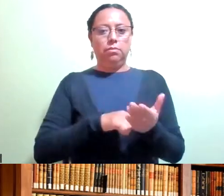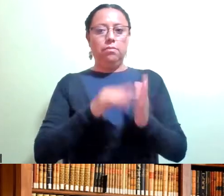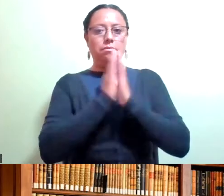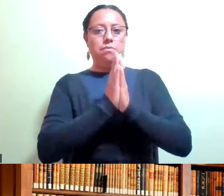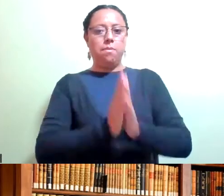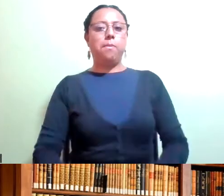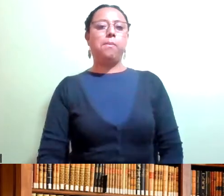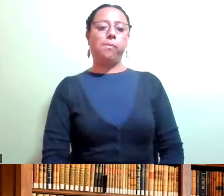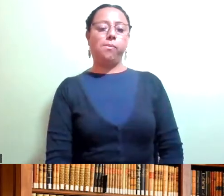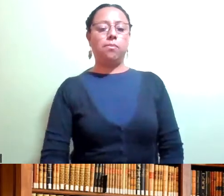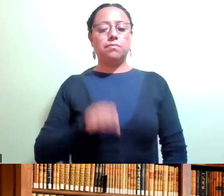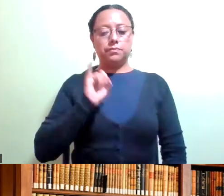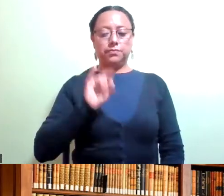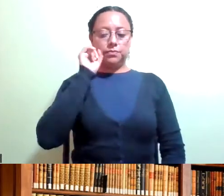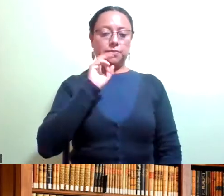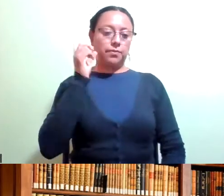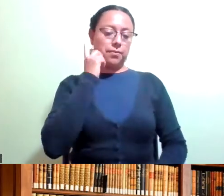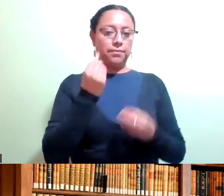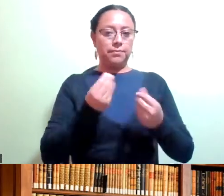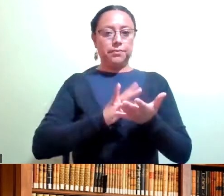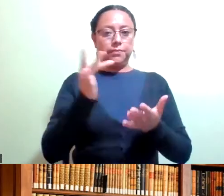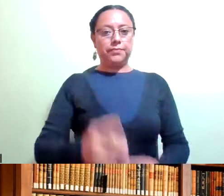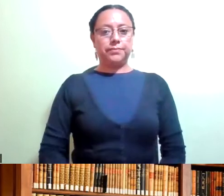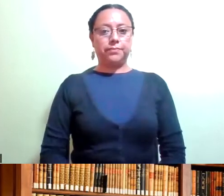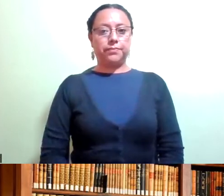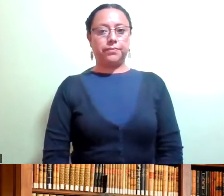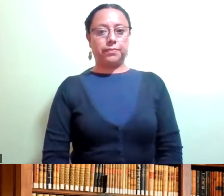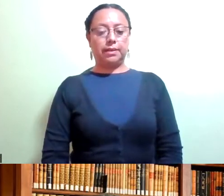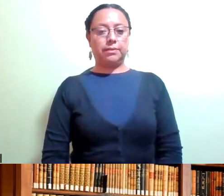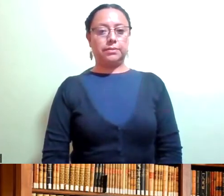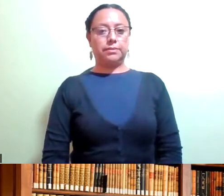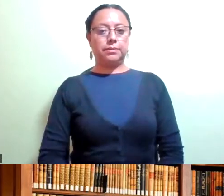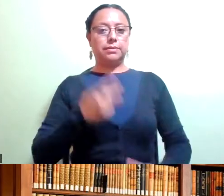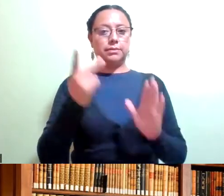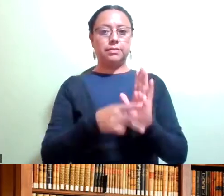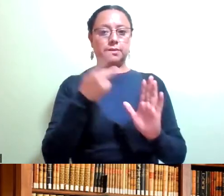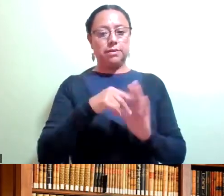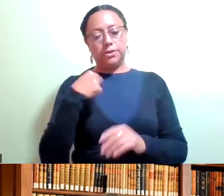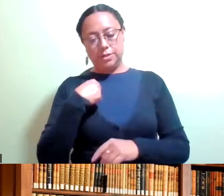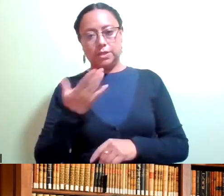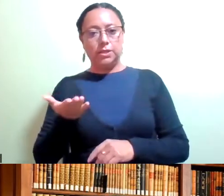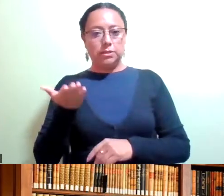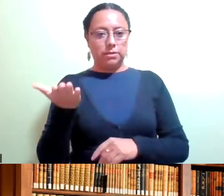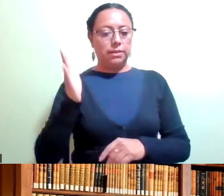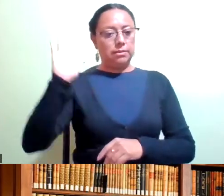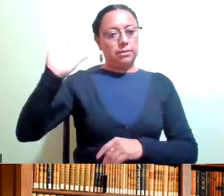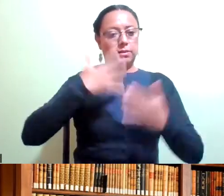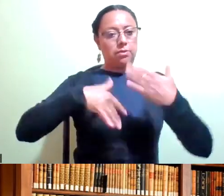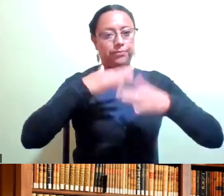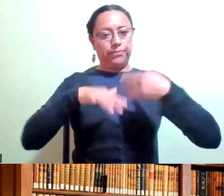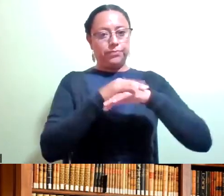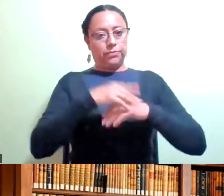Sí, diputada, muchas gracias. Nada más, sí, una vez más, hacer uso de la palabra sobre los planteamientos